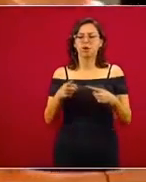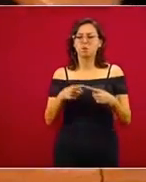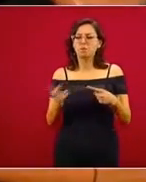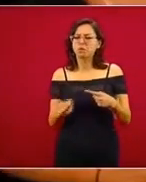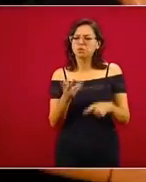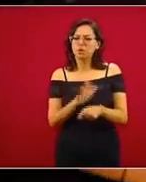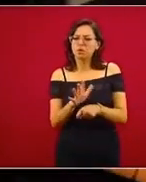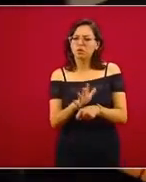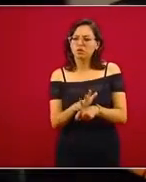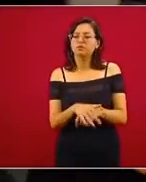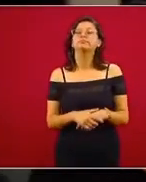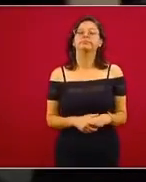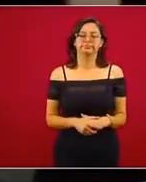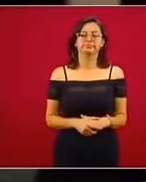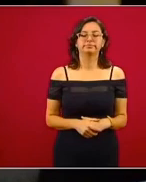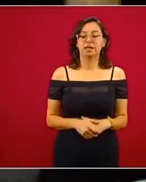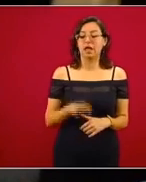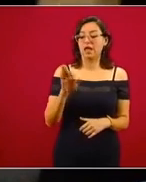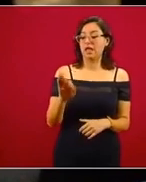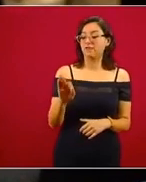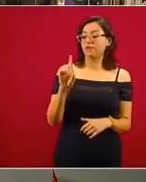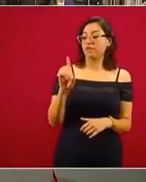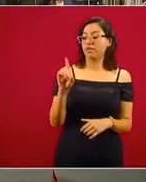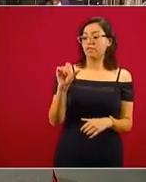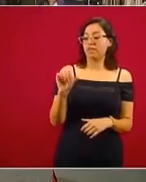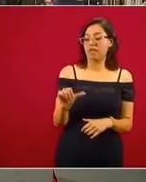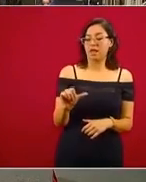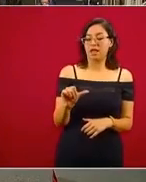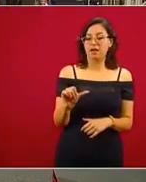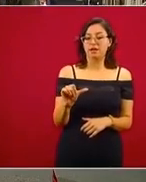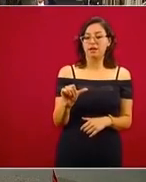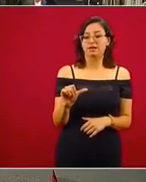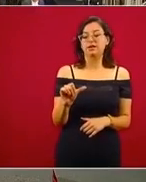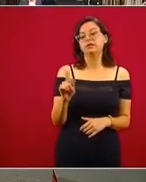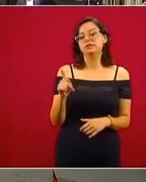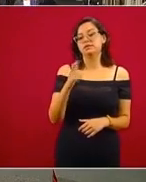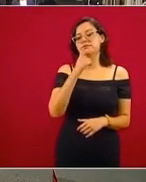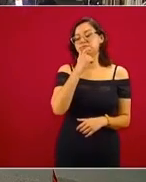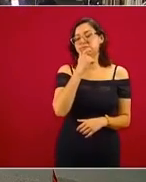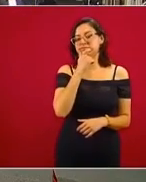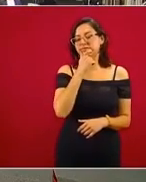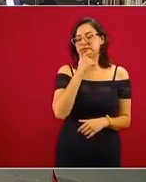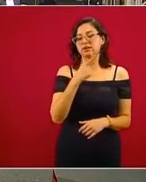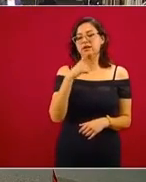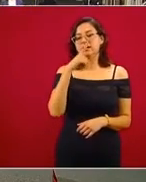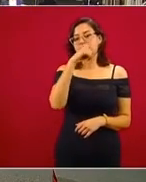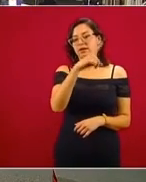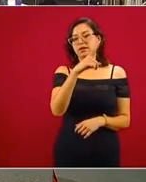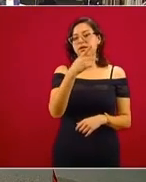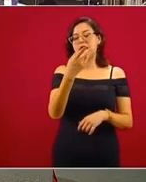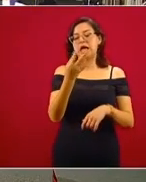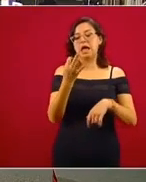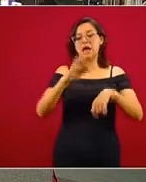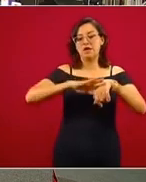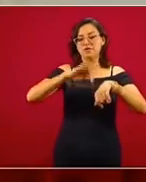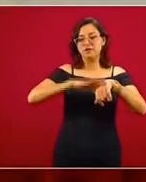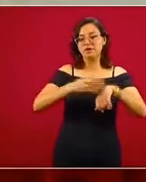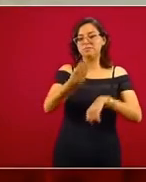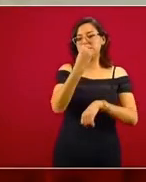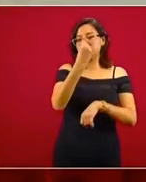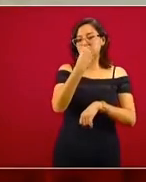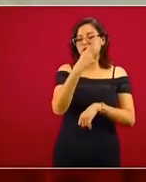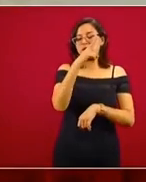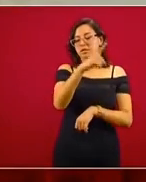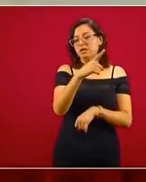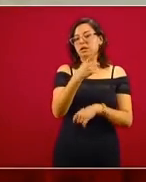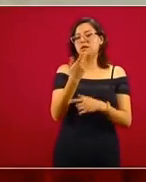Your first eso es. FDA question. son las siglas en inglés Ah, de la FDA. Agencia de Fármacos y Alimentos, Yes, que es